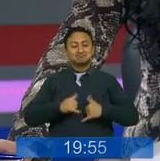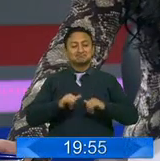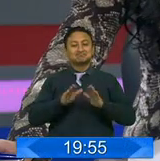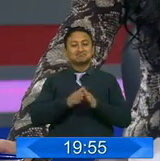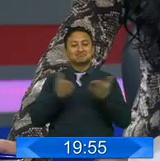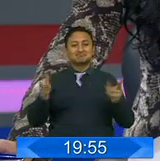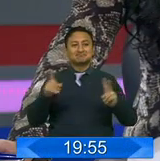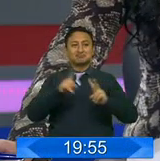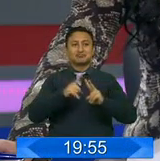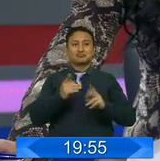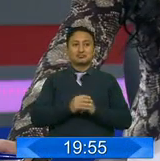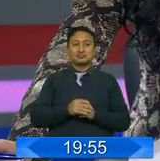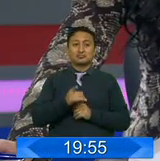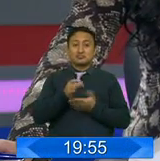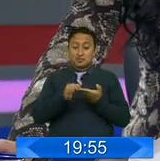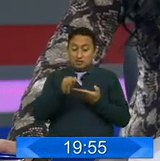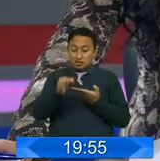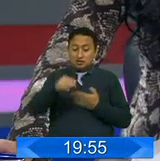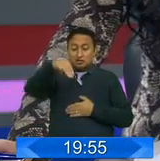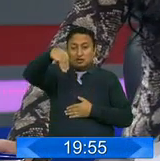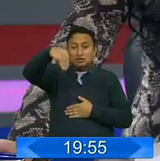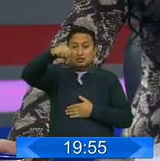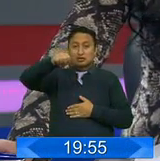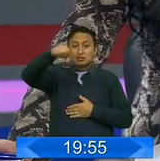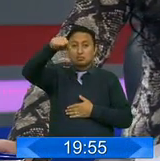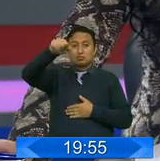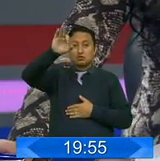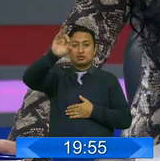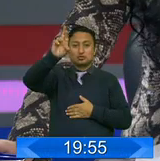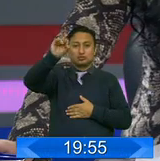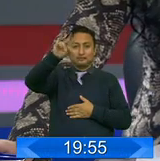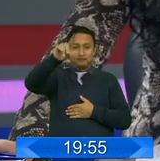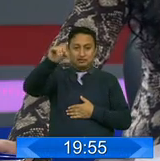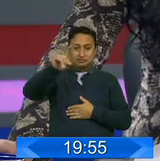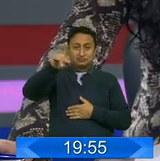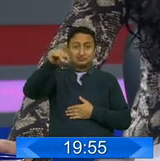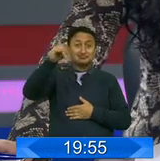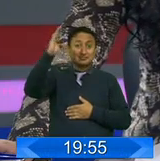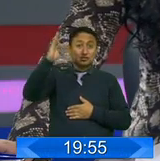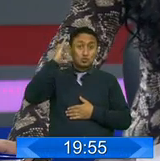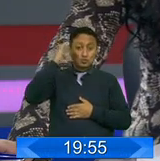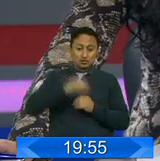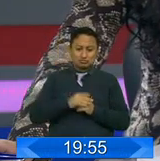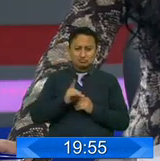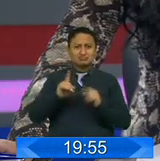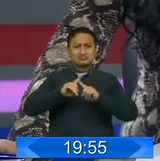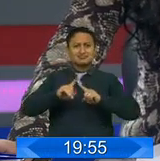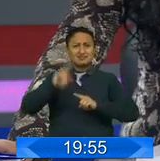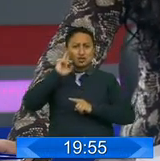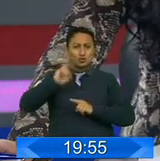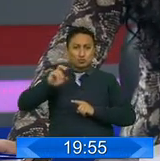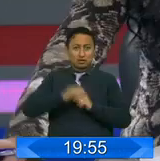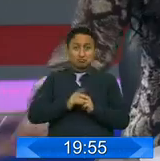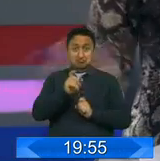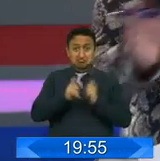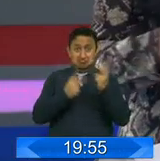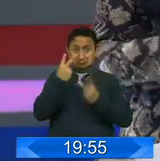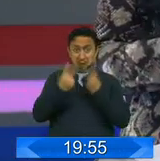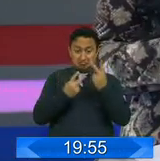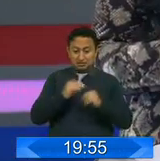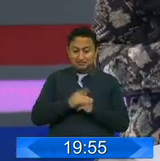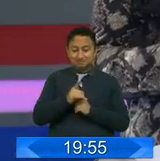en el Comercio TV. El Cantón Montúfar en la provincia del Carchi ofrece diversos atractivos turísticos para sus visitantes.